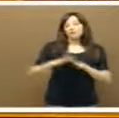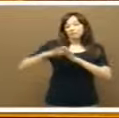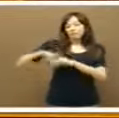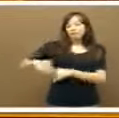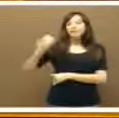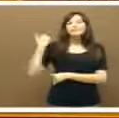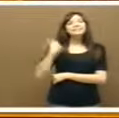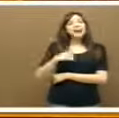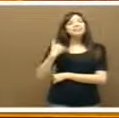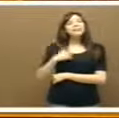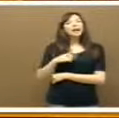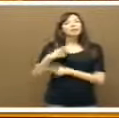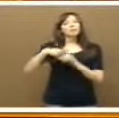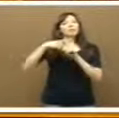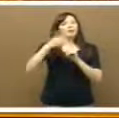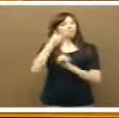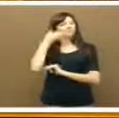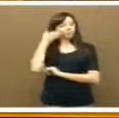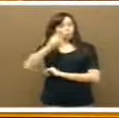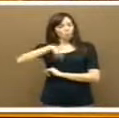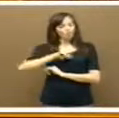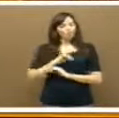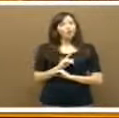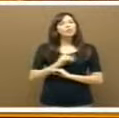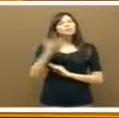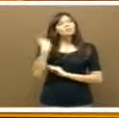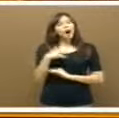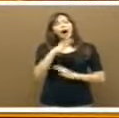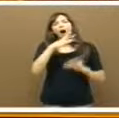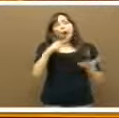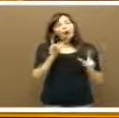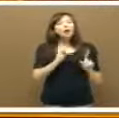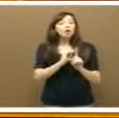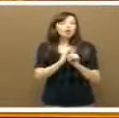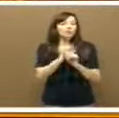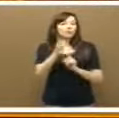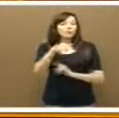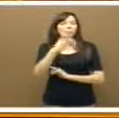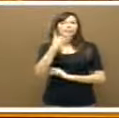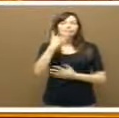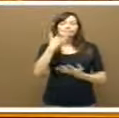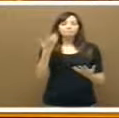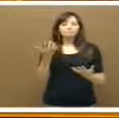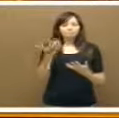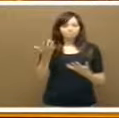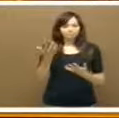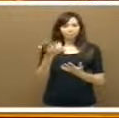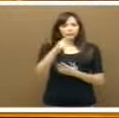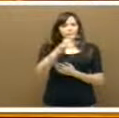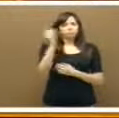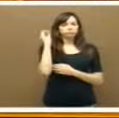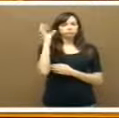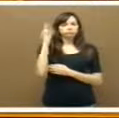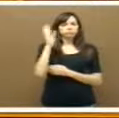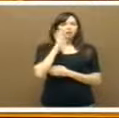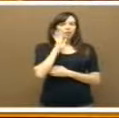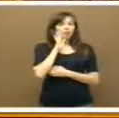aceptable nivel de liquidez ha hecho, en contra también de lo que usted ha comentado aquí,